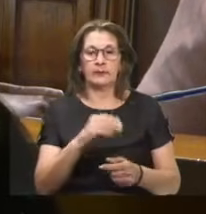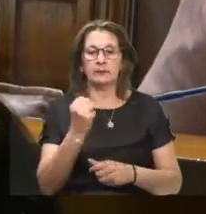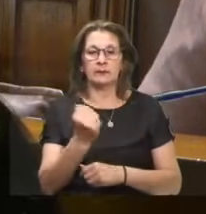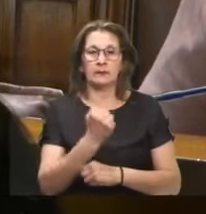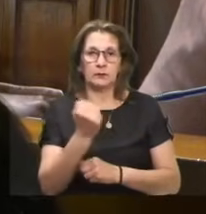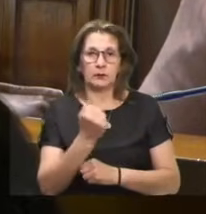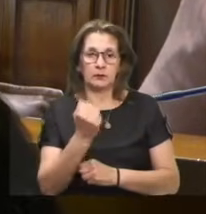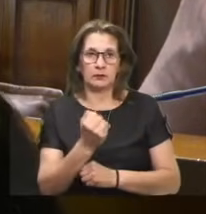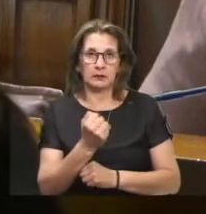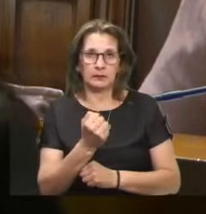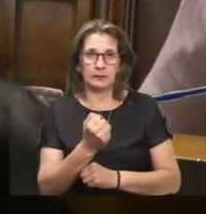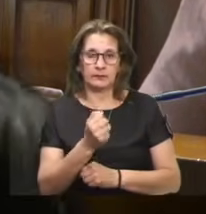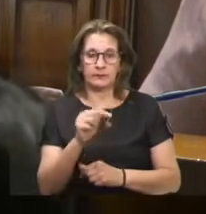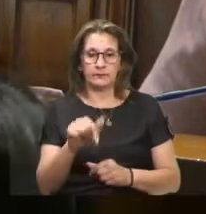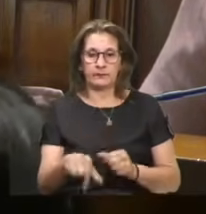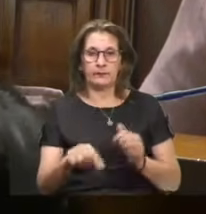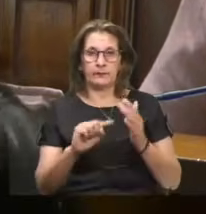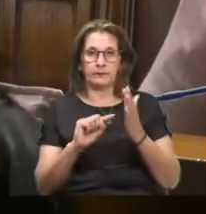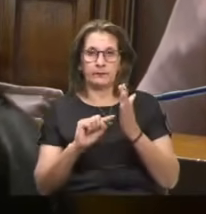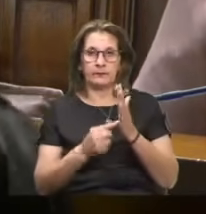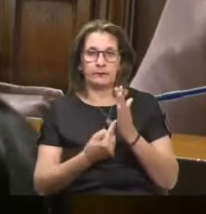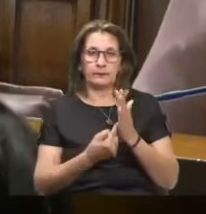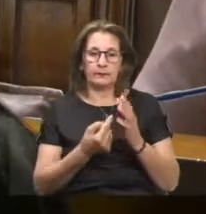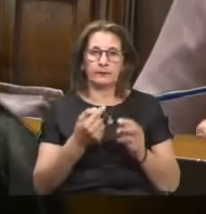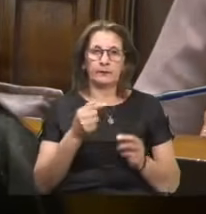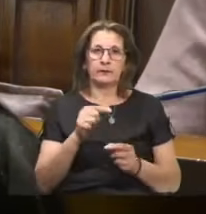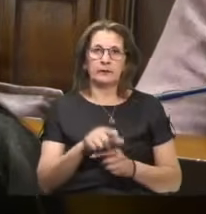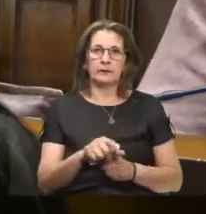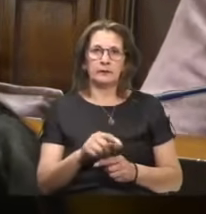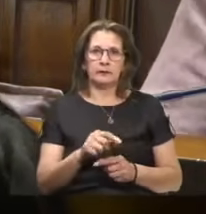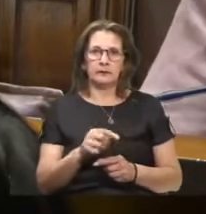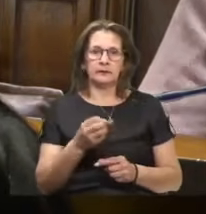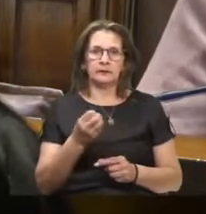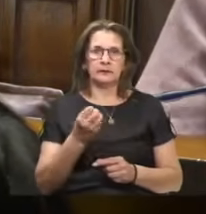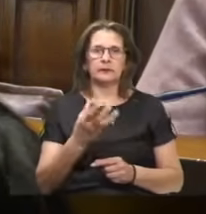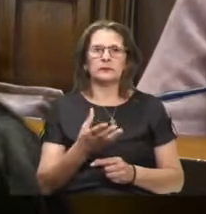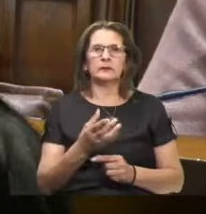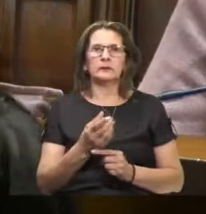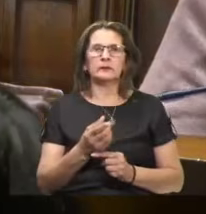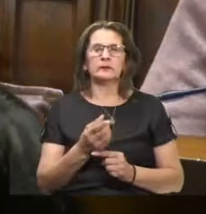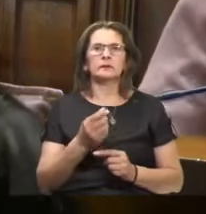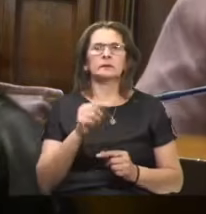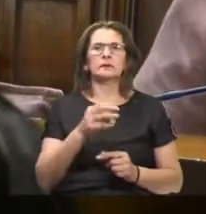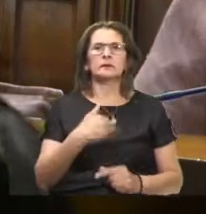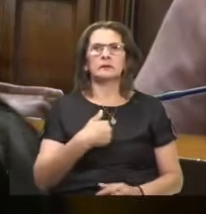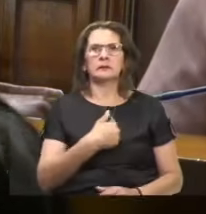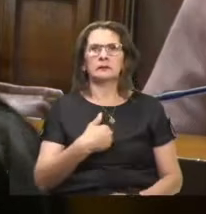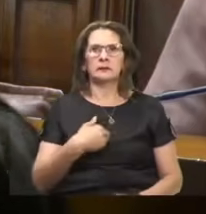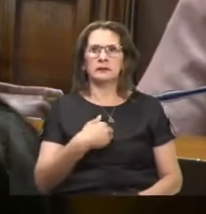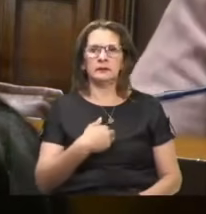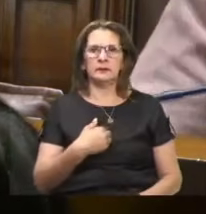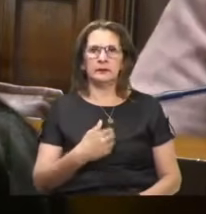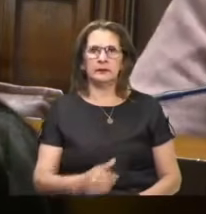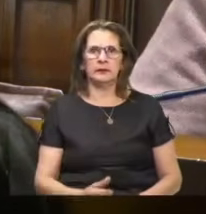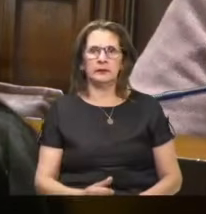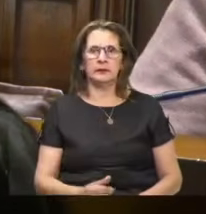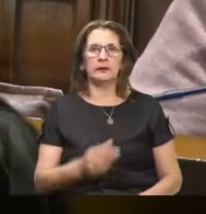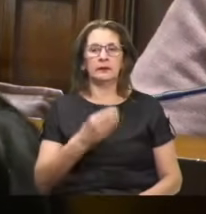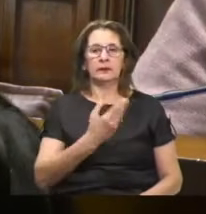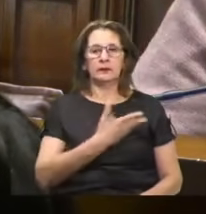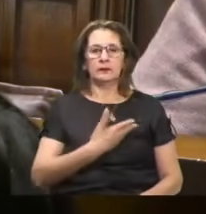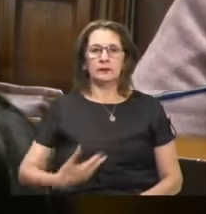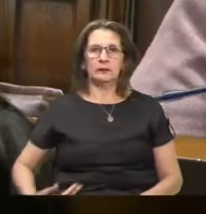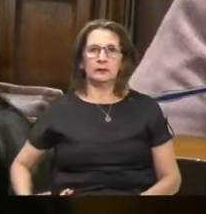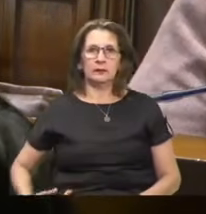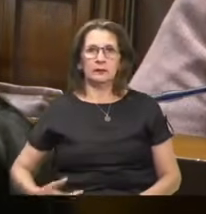importante, en este punto, concentrarnos en ACE. El rol del directorio y del presidente,